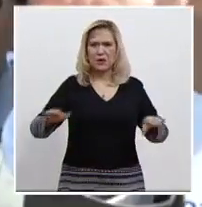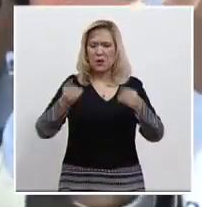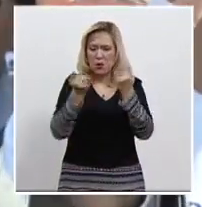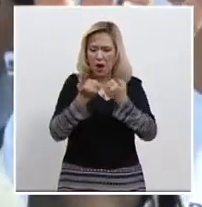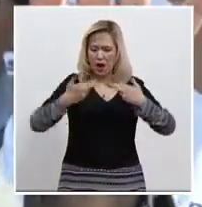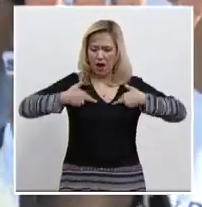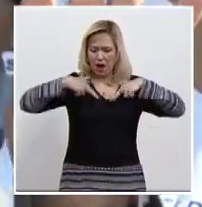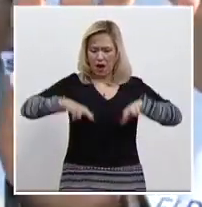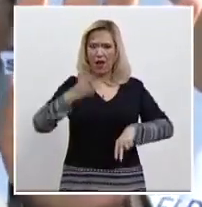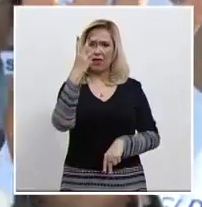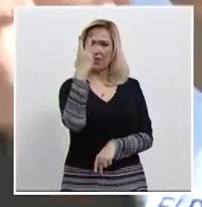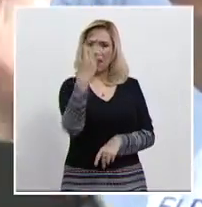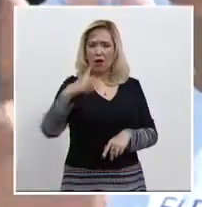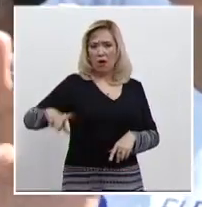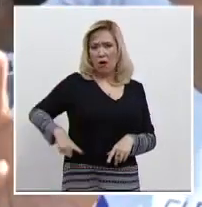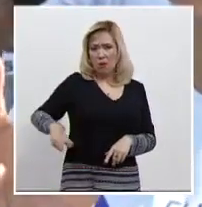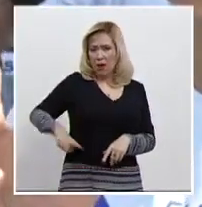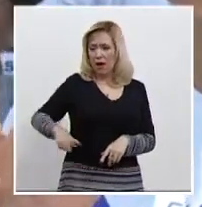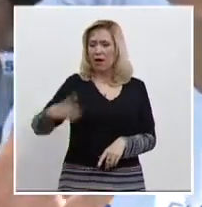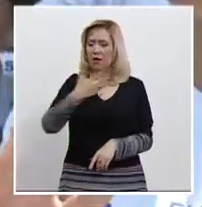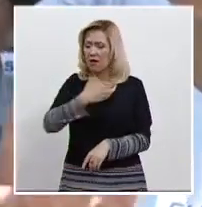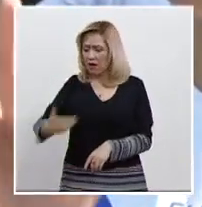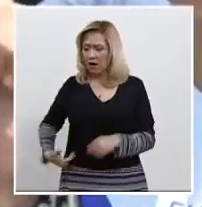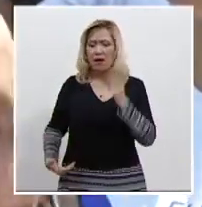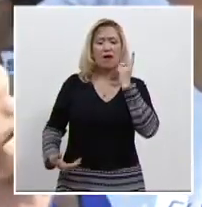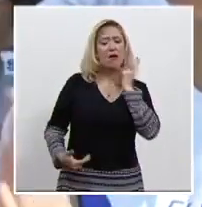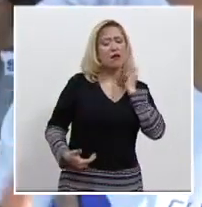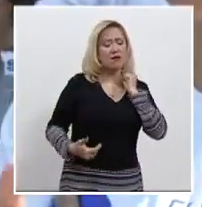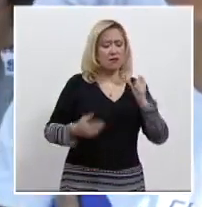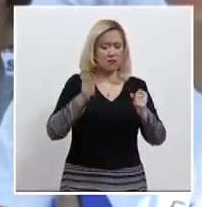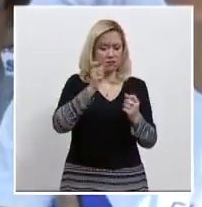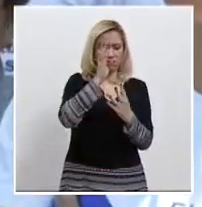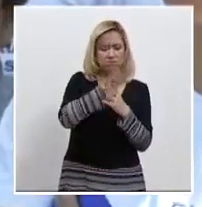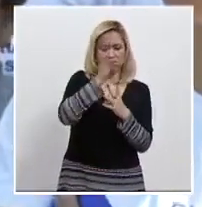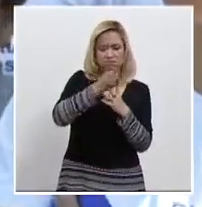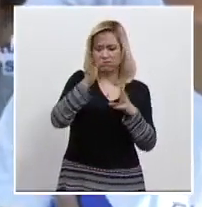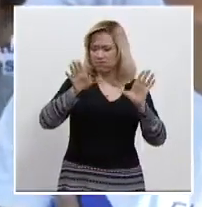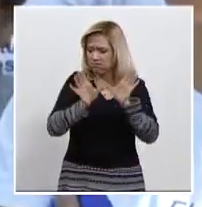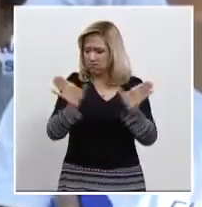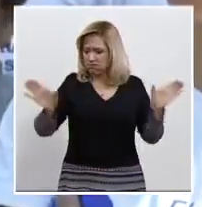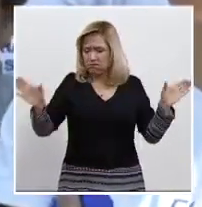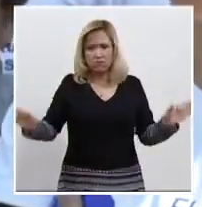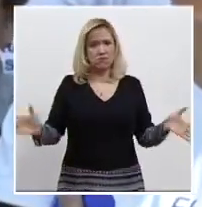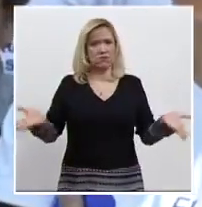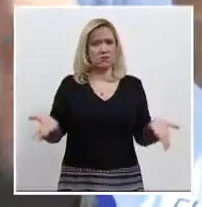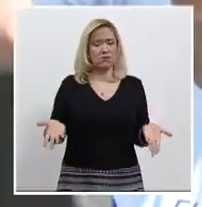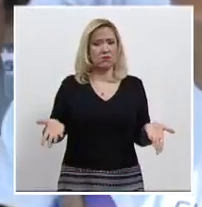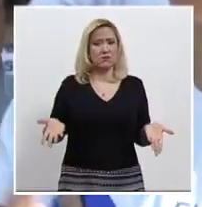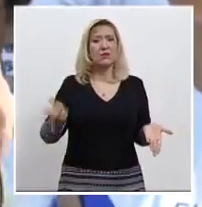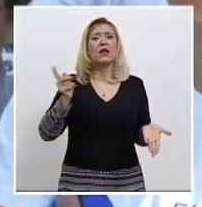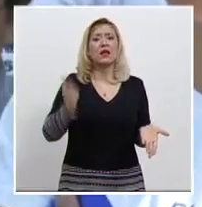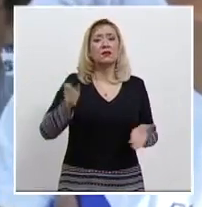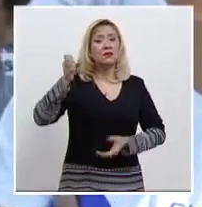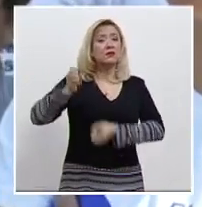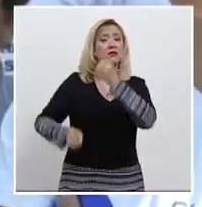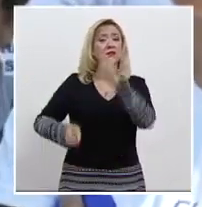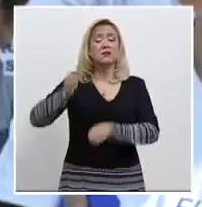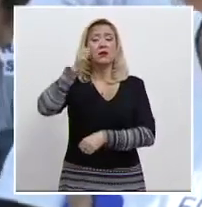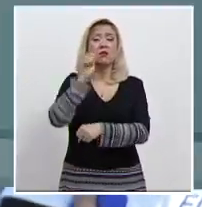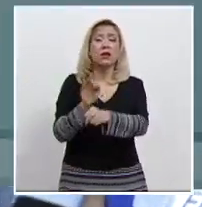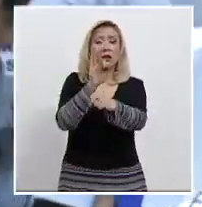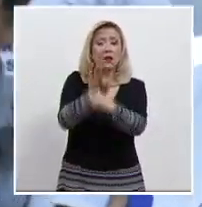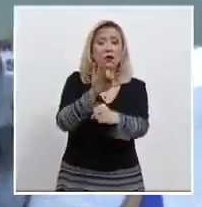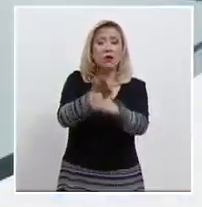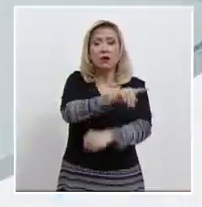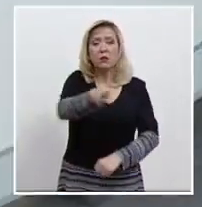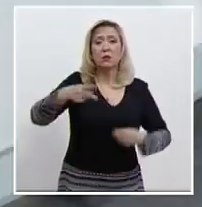tres poderes. El más eficaz, el más noble de esta República Mexicana es el Poder Judicial de la